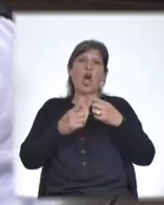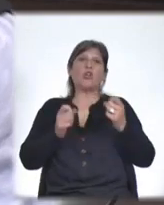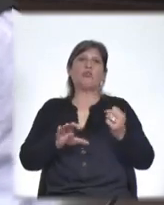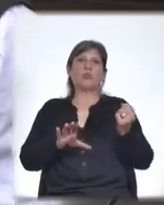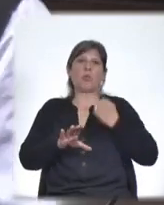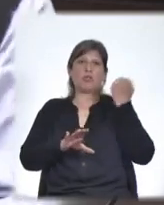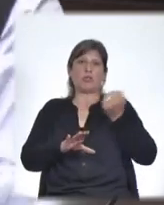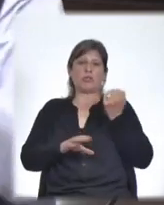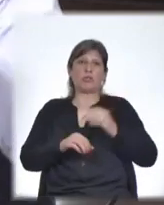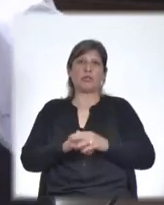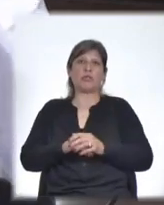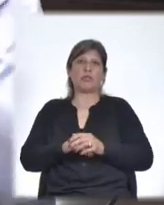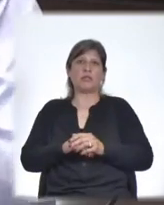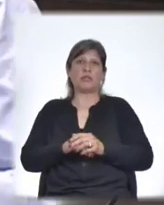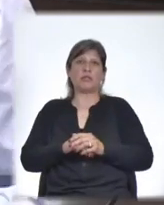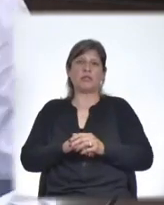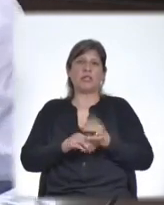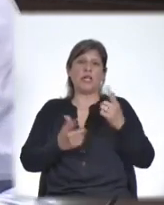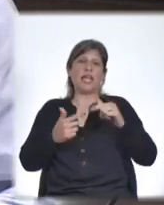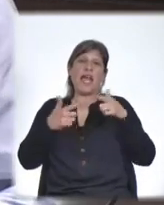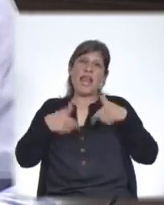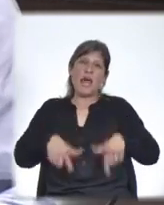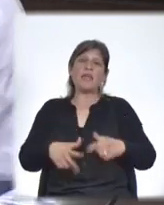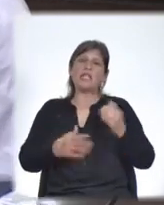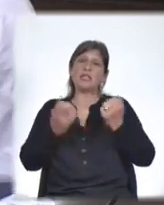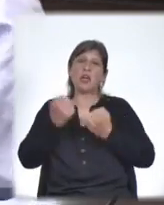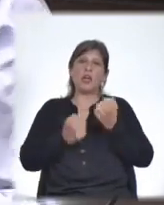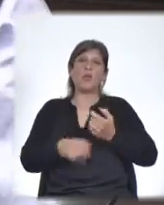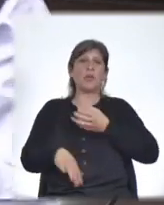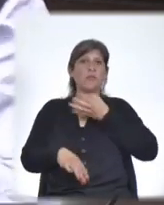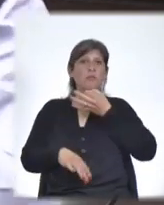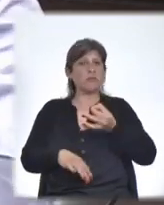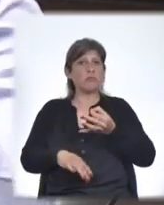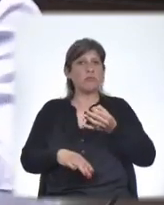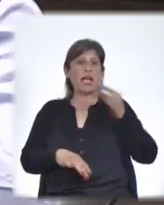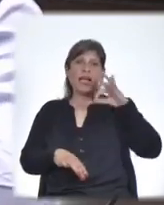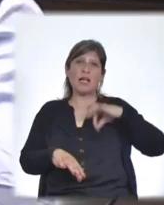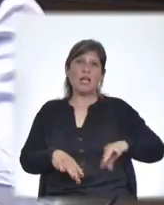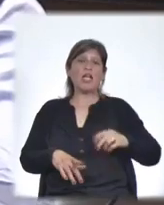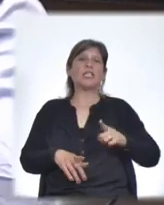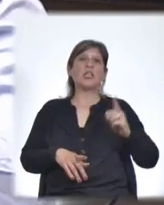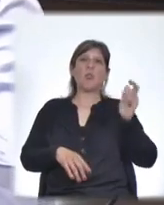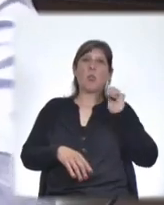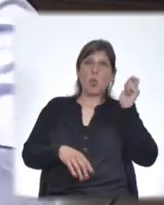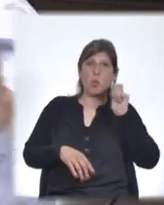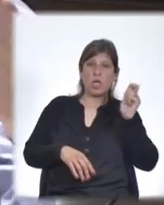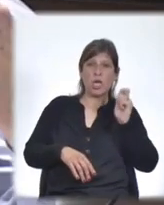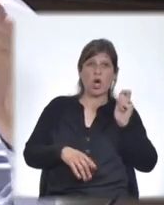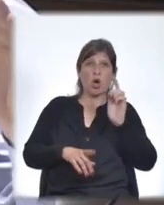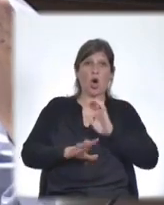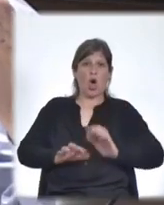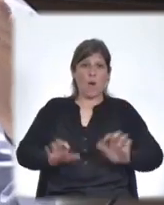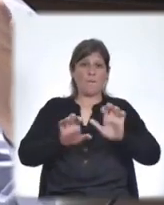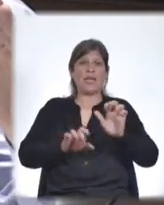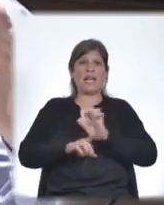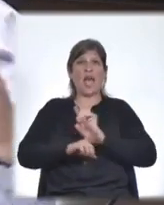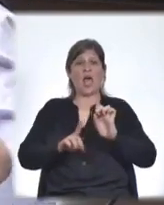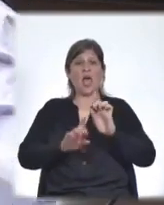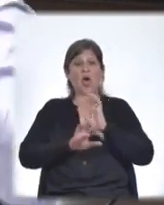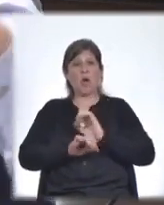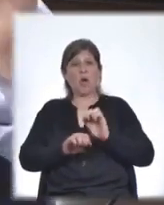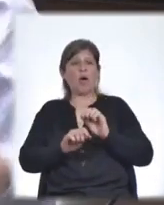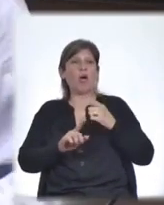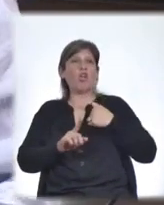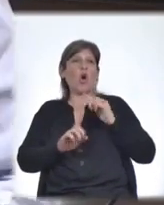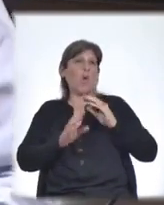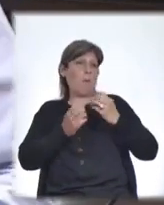importante. Según la ministra de Economía, los salarios del sector público no van a perder poder de compra en el